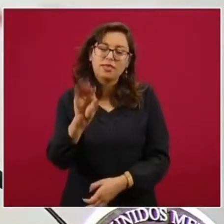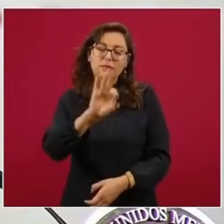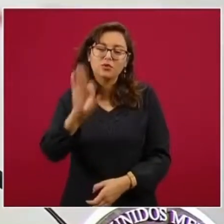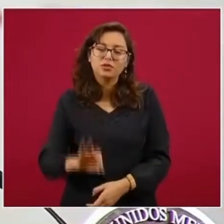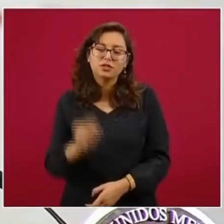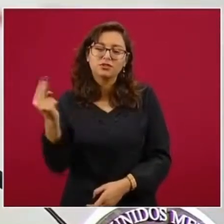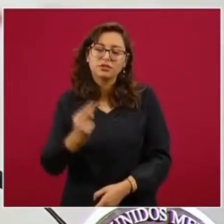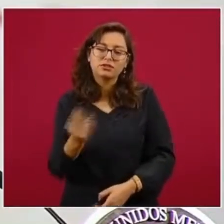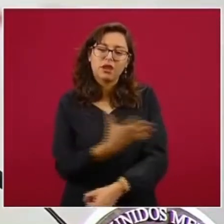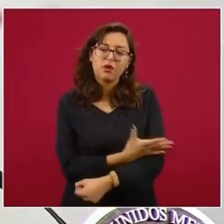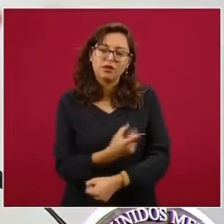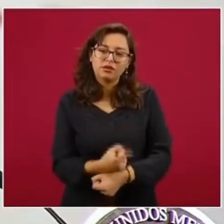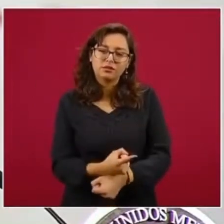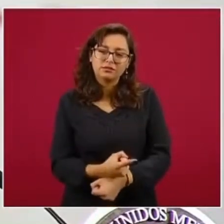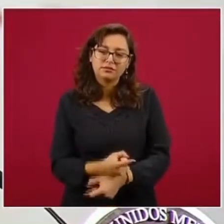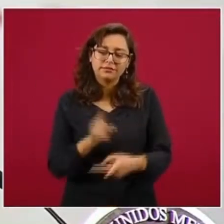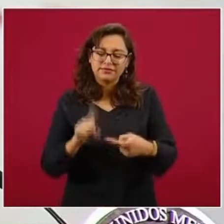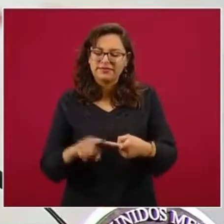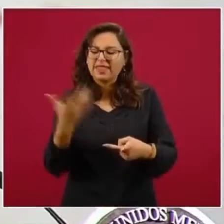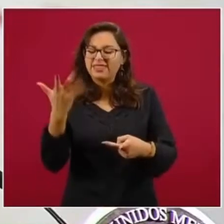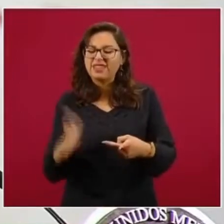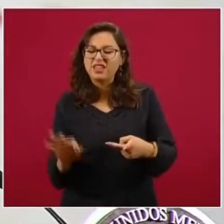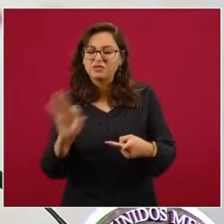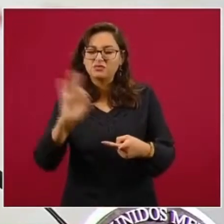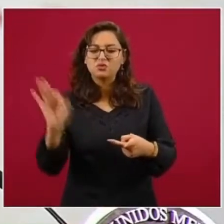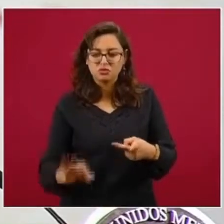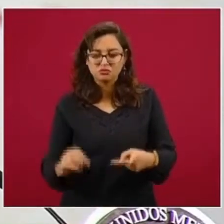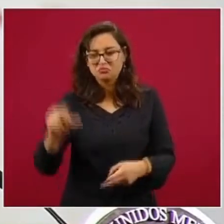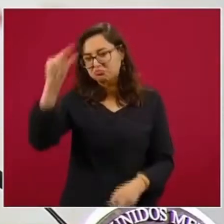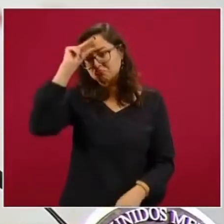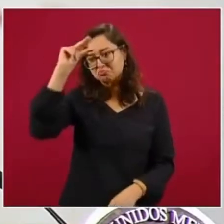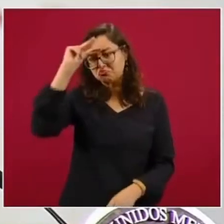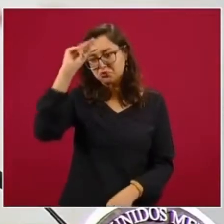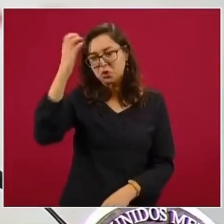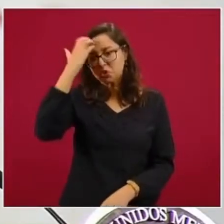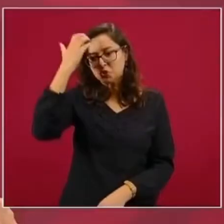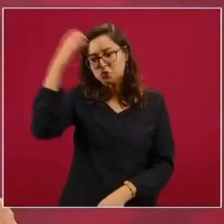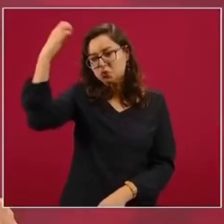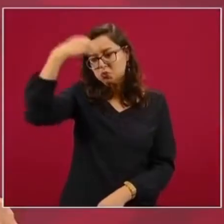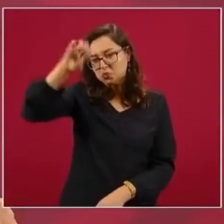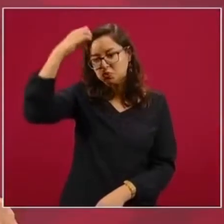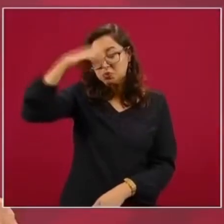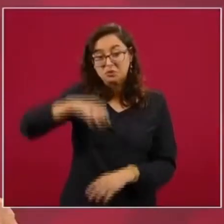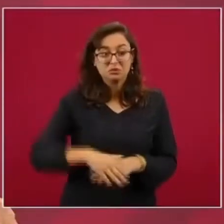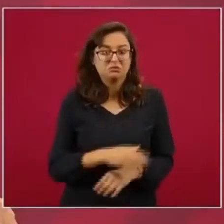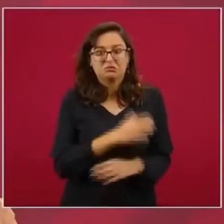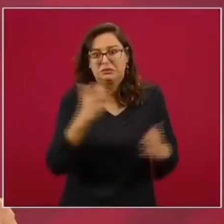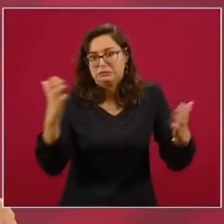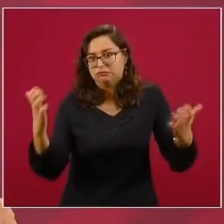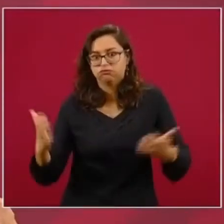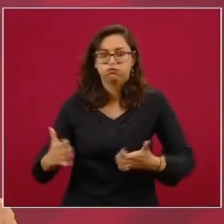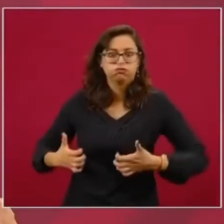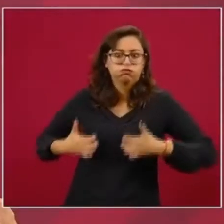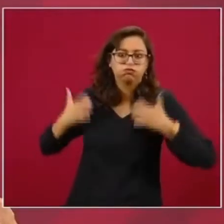y el 10% es conocimiento, experiencia, y se enojan.